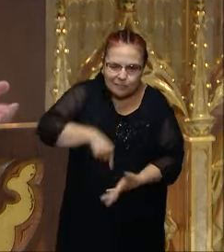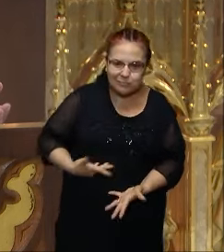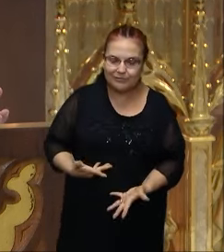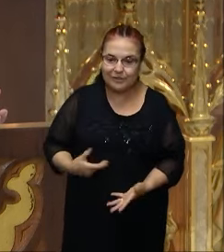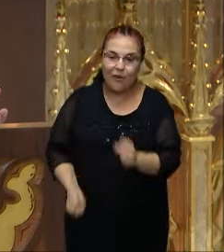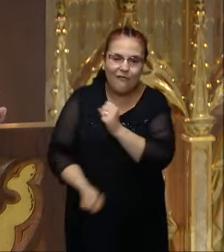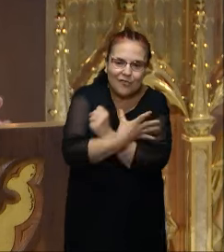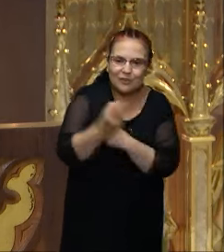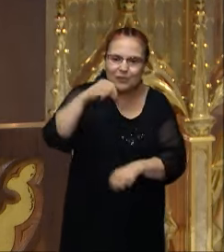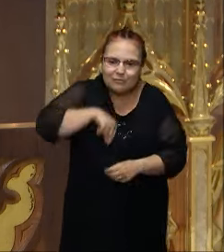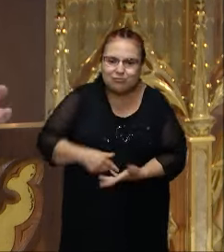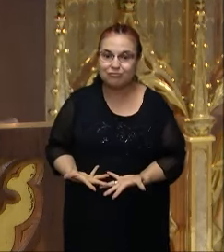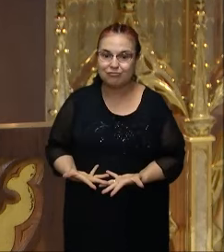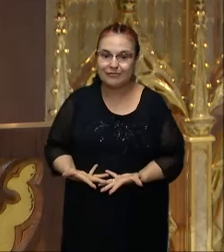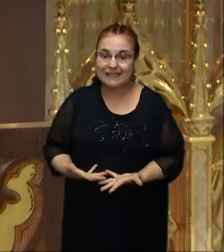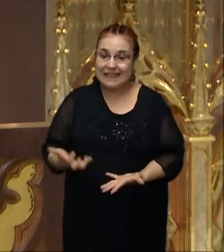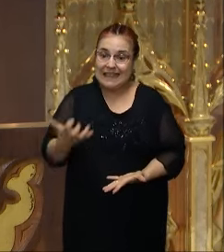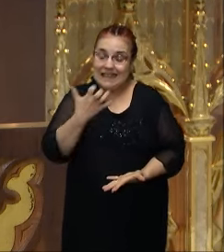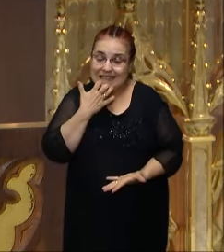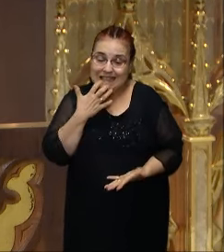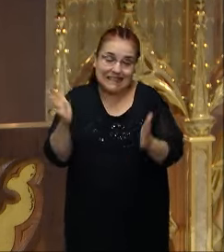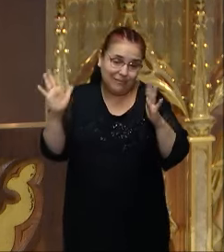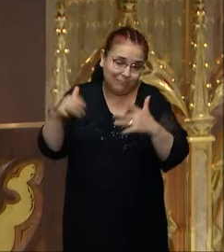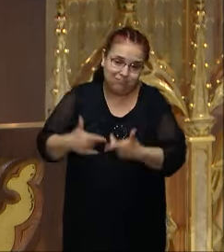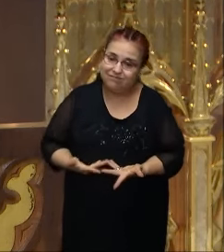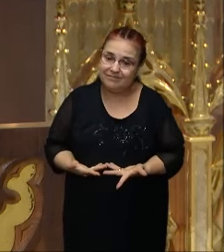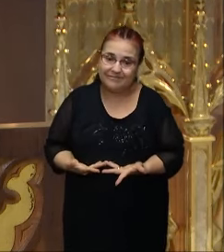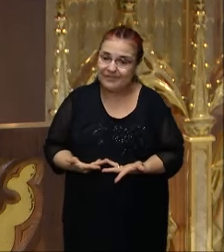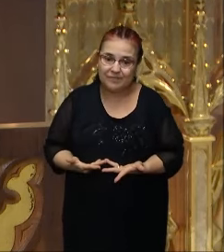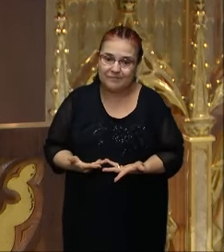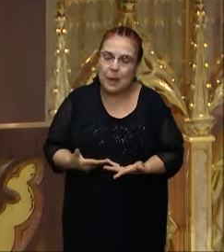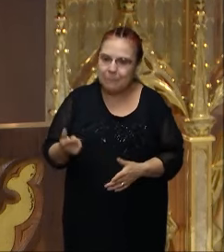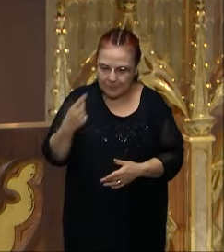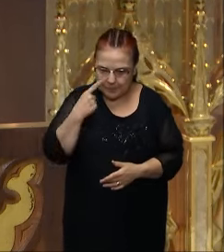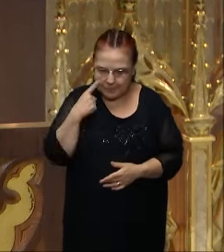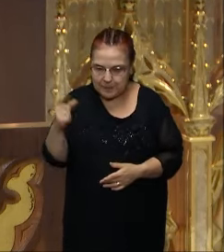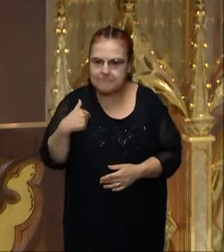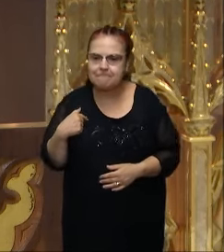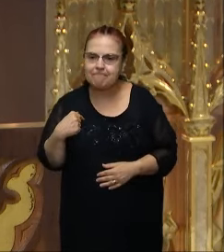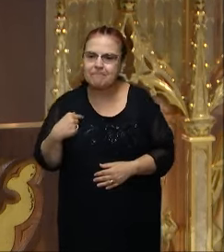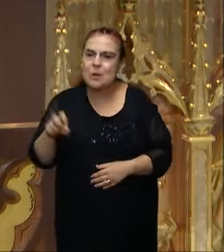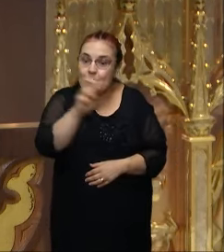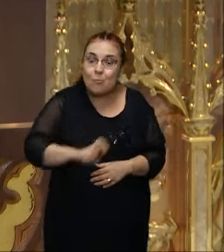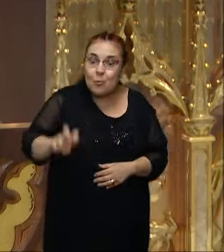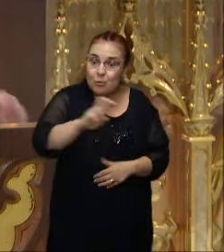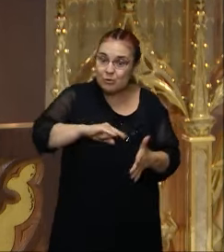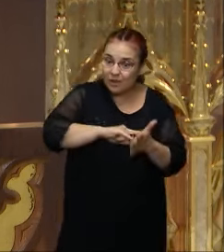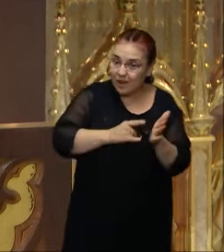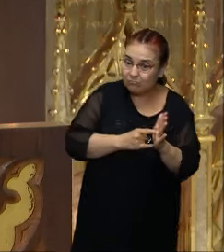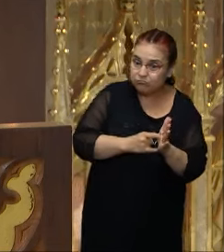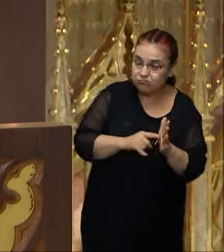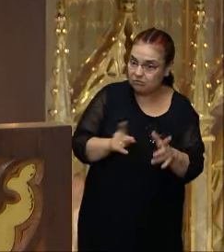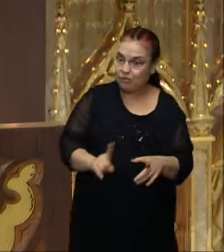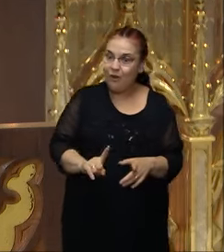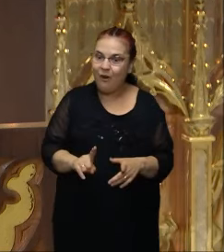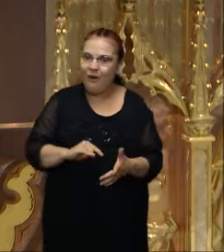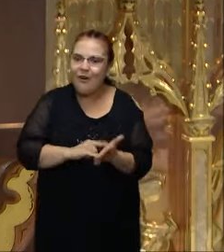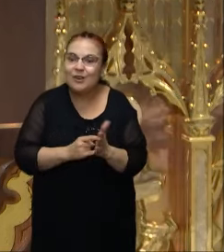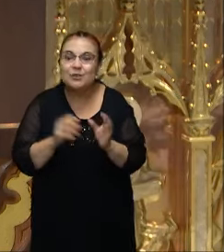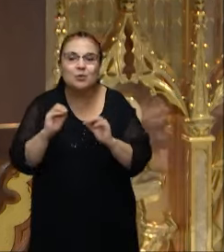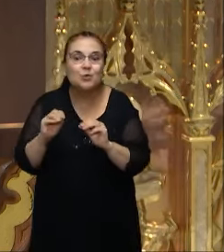del Espíritu. Y si no, no logramos nada. Que mira, que no tienes que ir logrando resultados. Los resultados tienen que ser los de tu